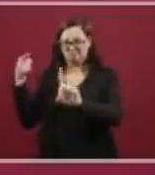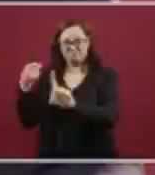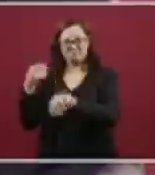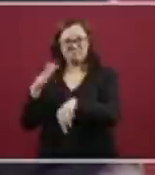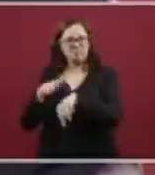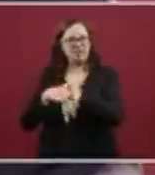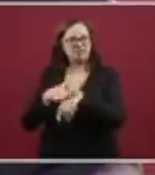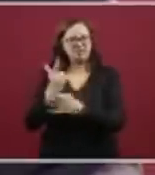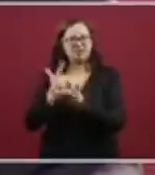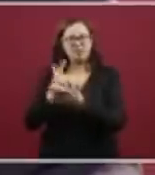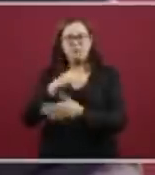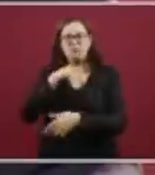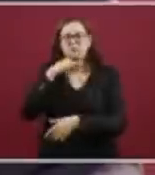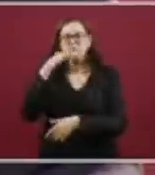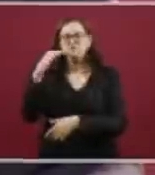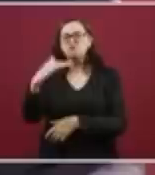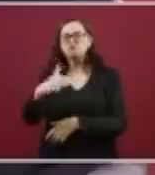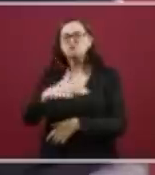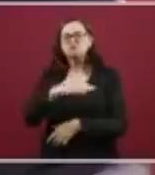corrupción,